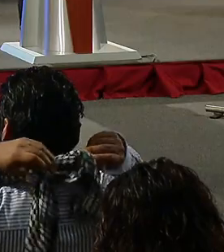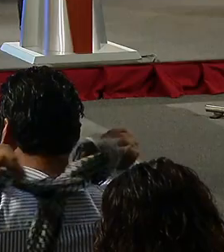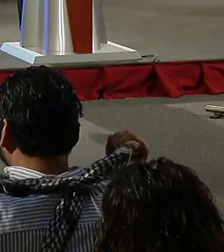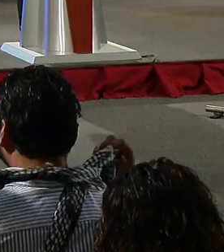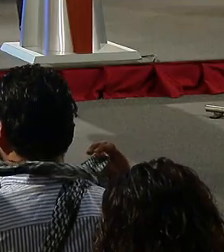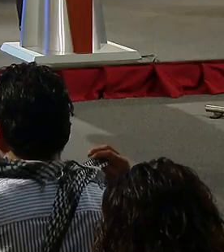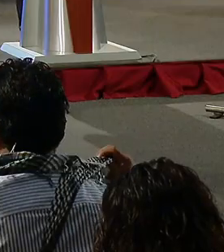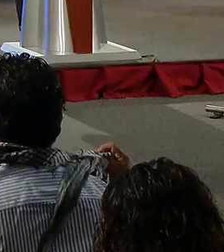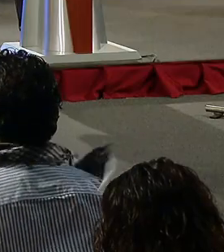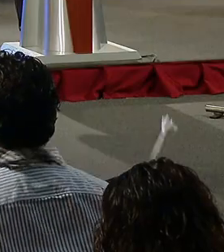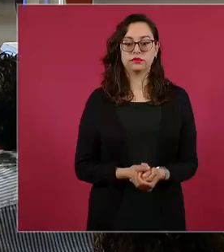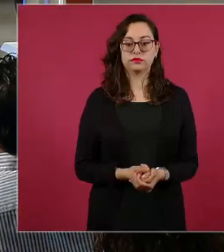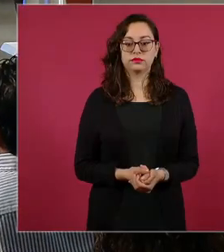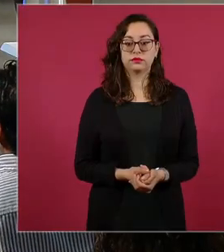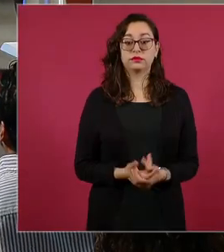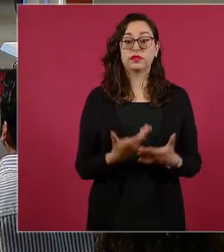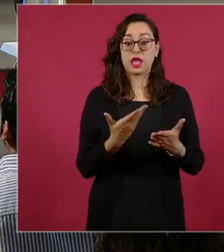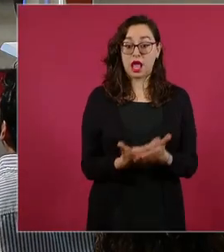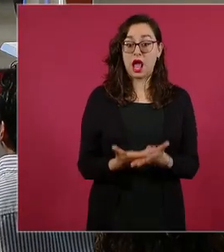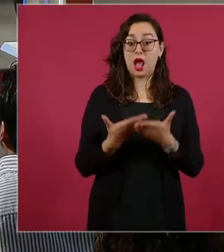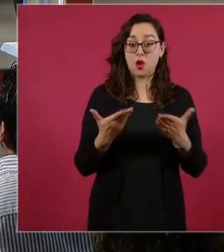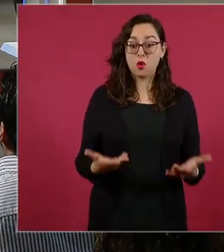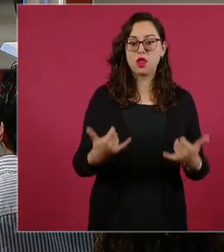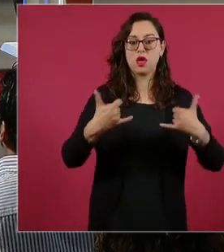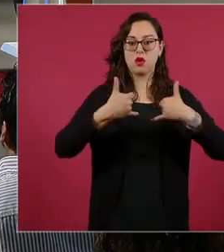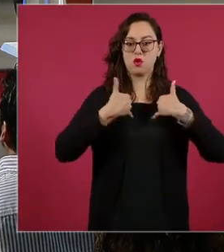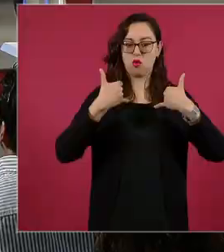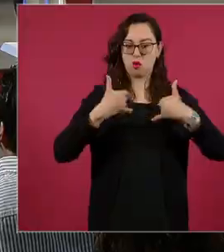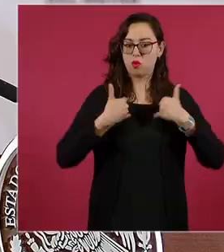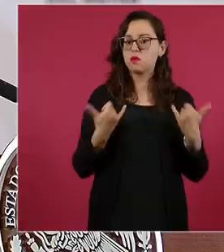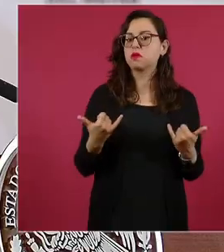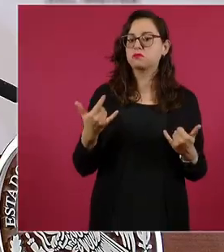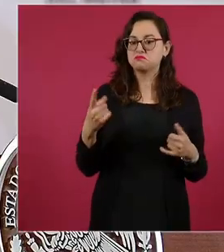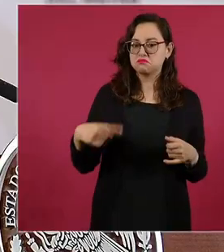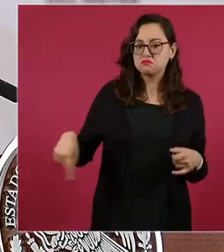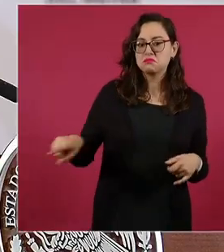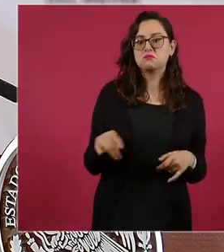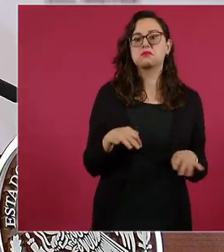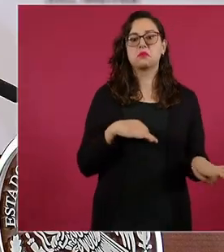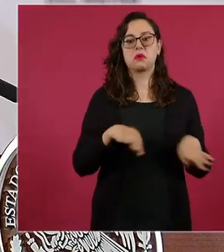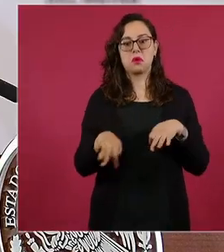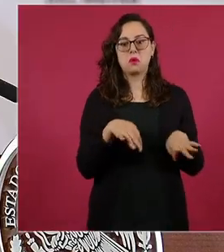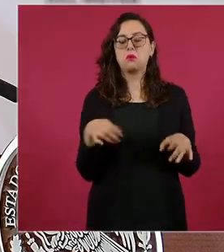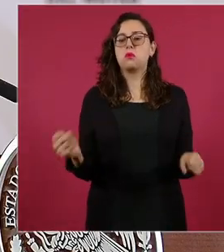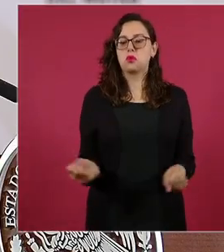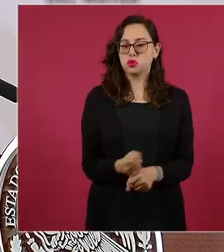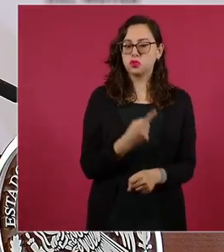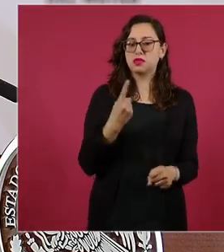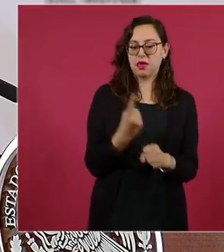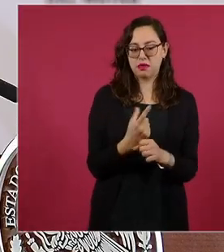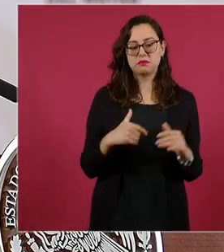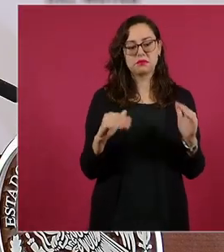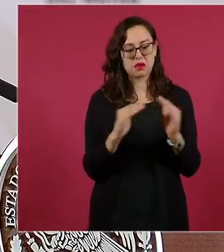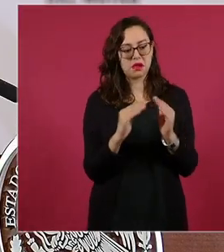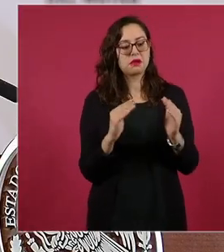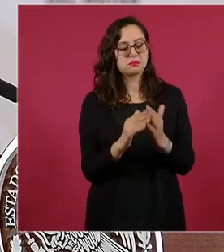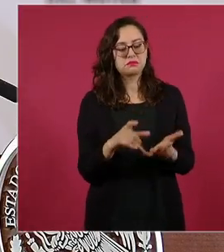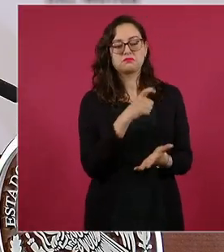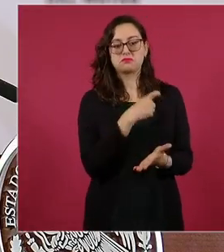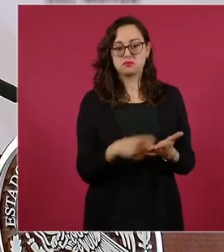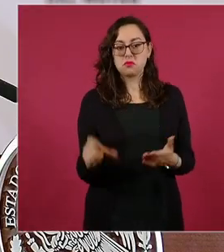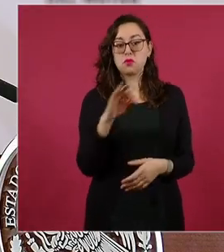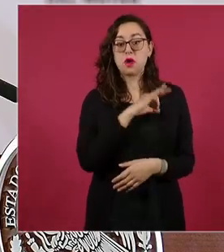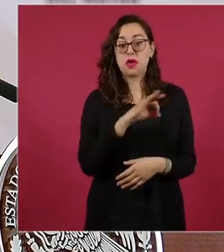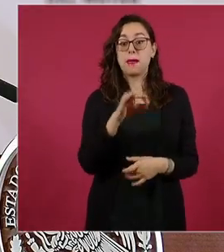en Tijuana, tienen la oportunidad de comprar una vivienda. Y además hemos hecho un enfoque principalmente para que las